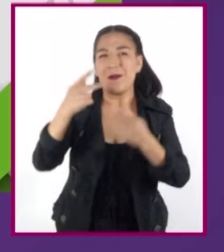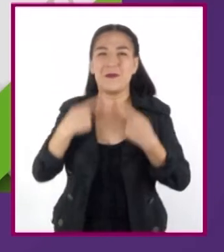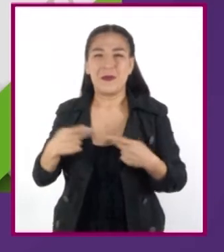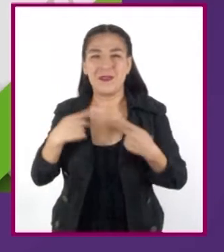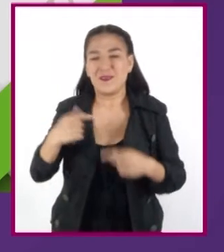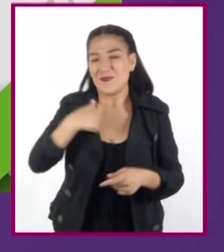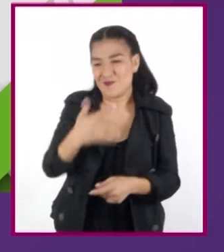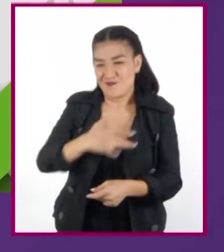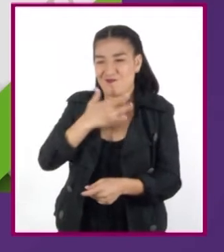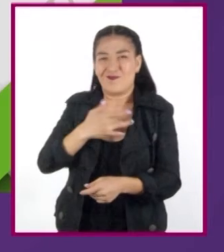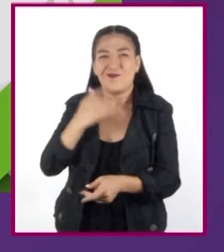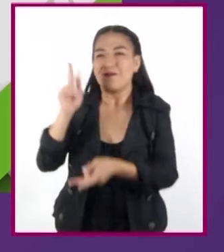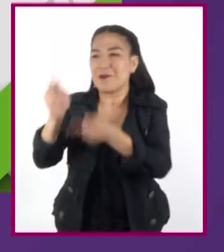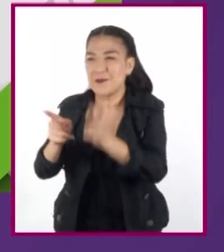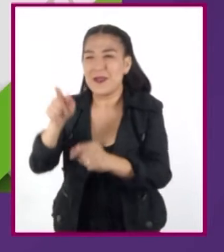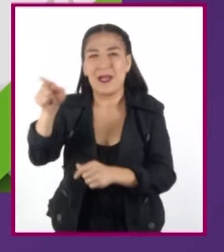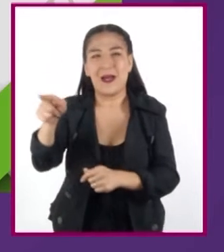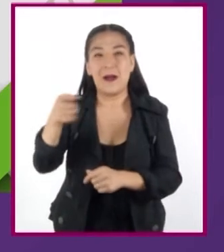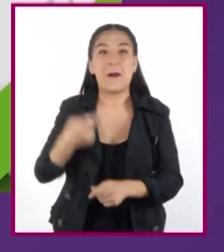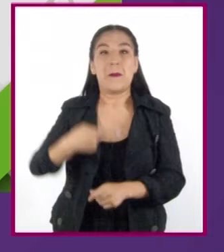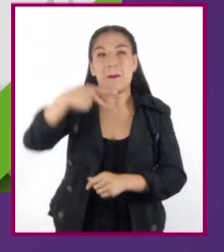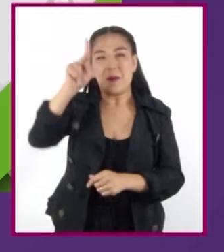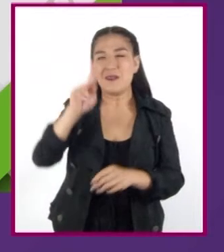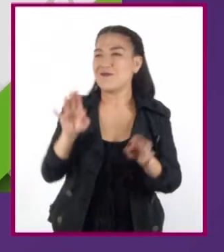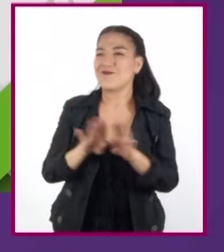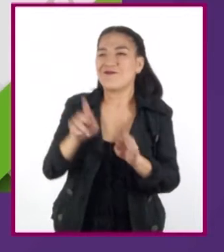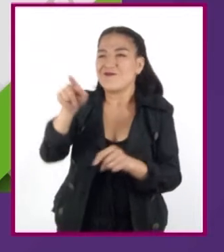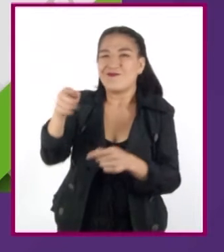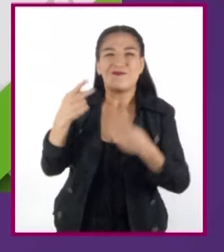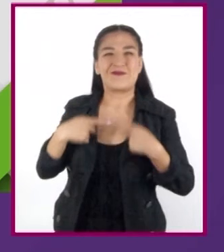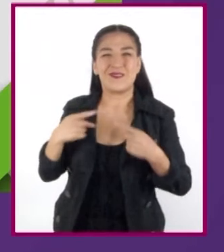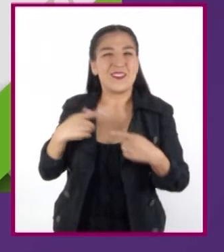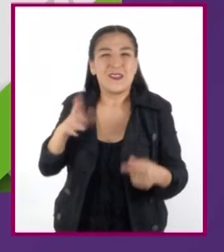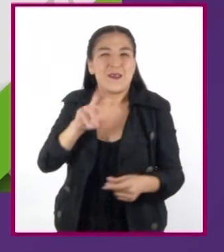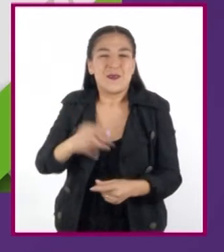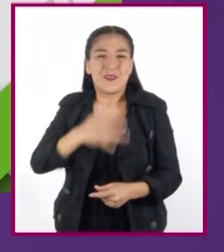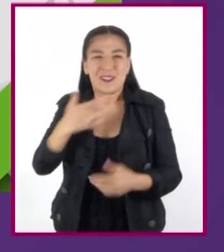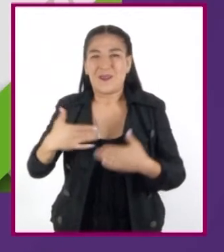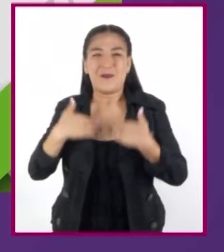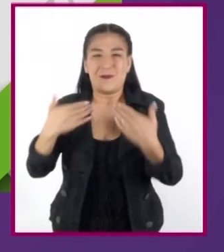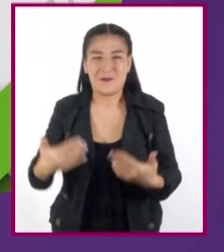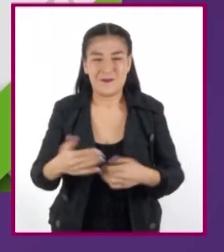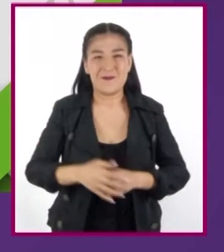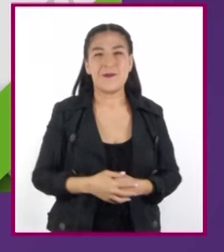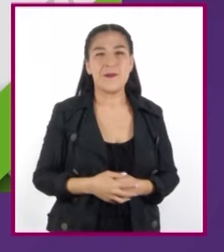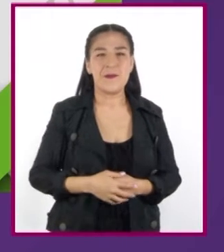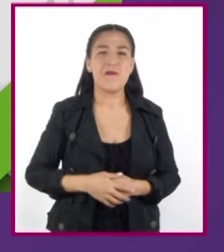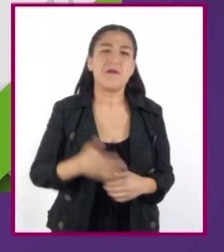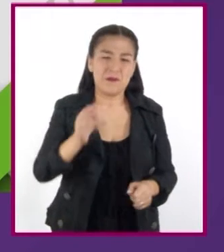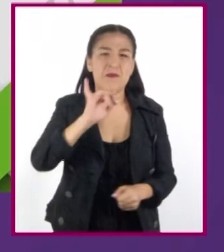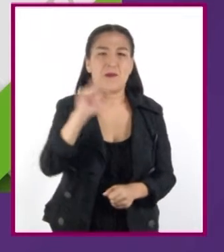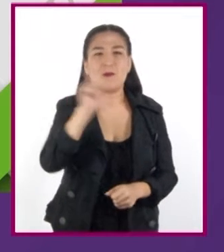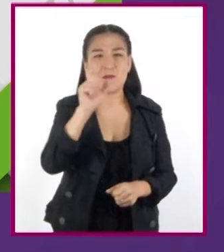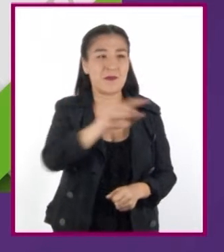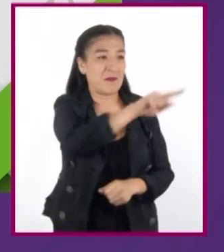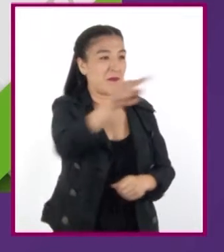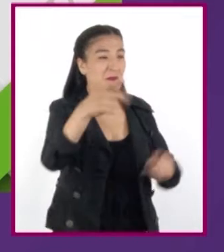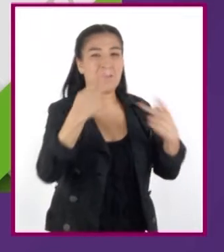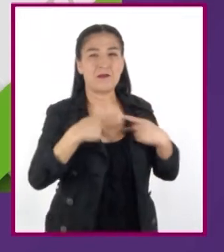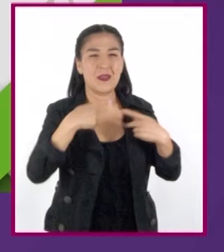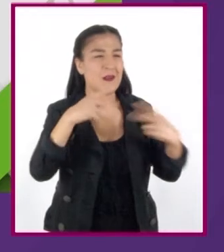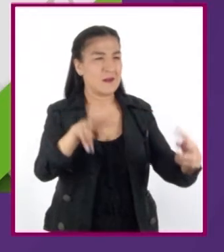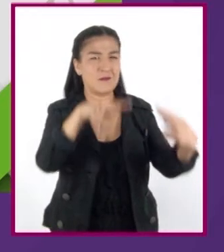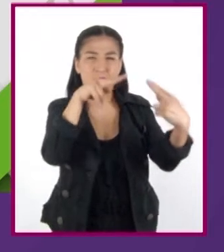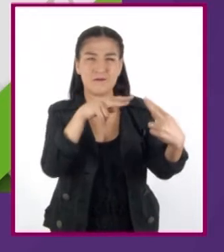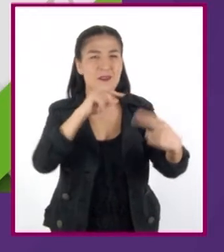que realmente sientes, pero no tienes esa confianza para hacerlo. Sí, cuando las personas no me miran a los